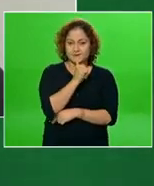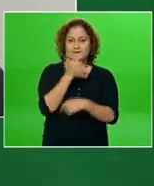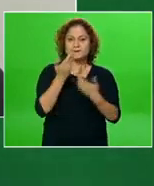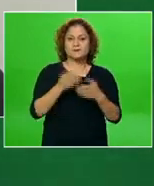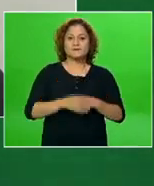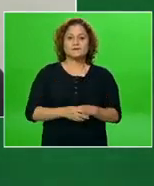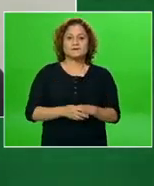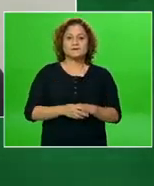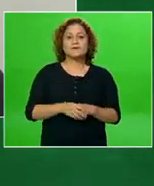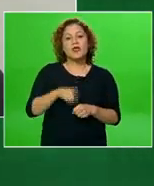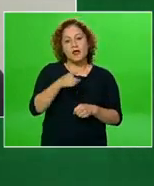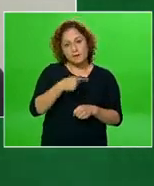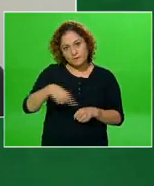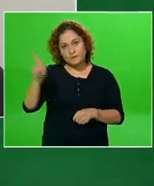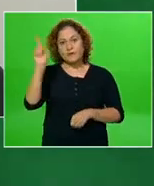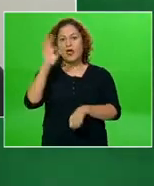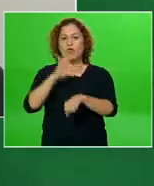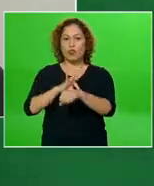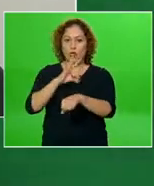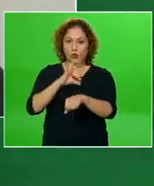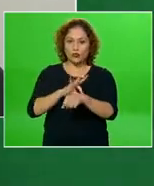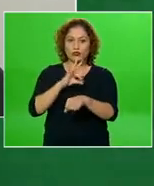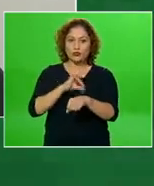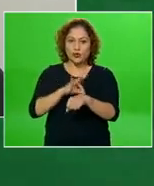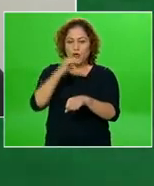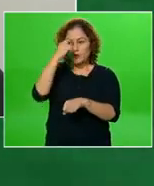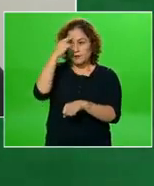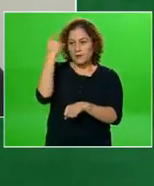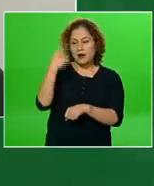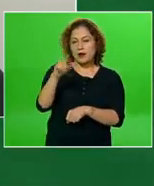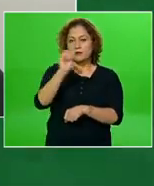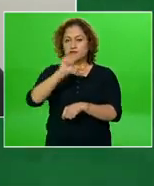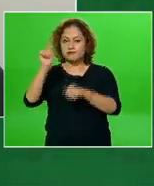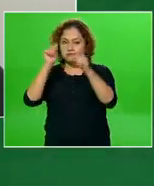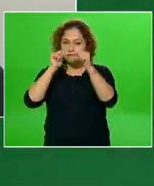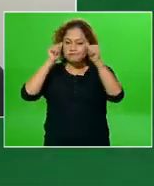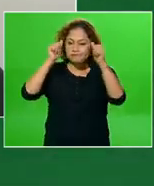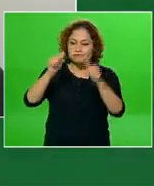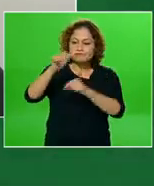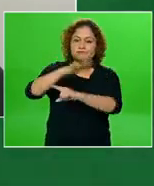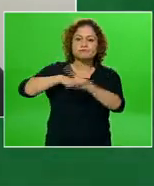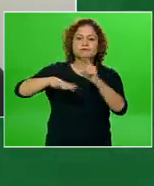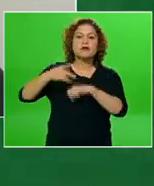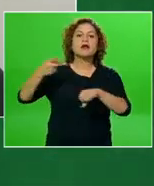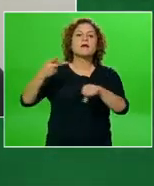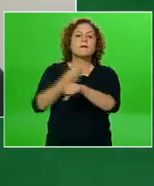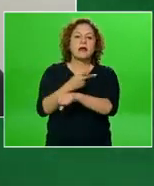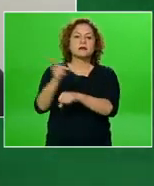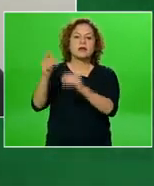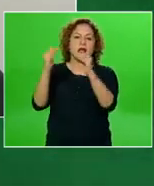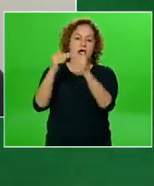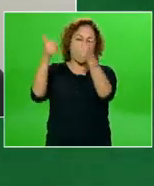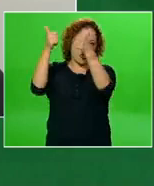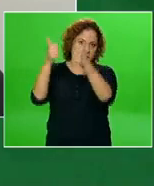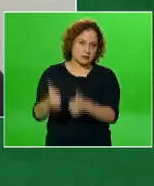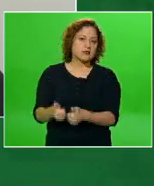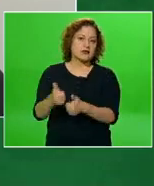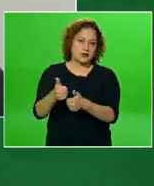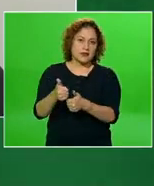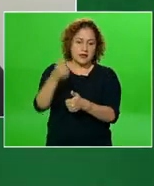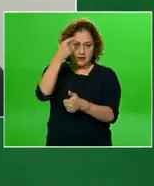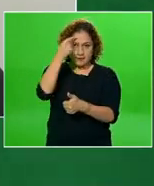su consulta médica su atención por un profesional de la salud se mantengan resguardados en su domicilio sea